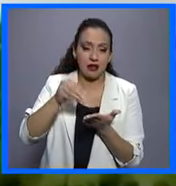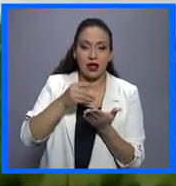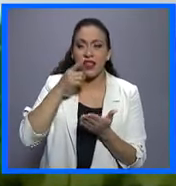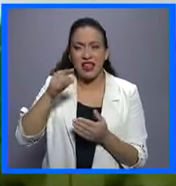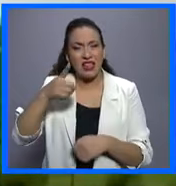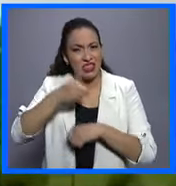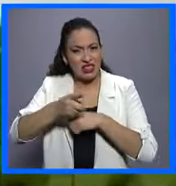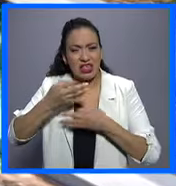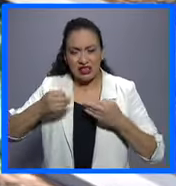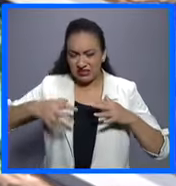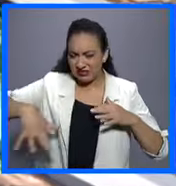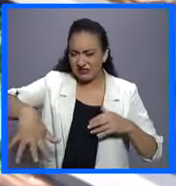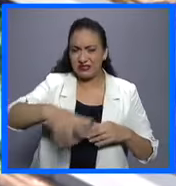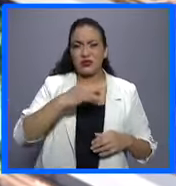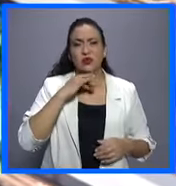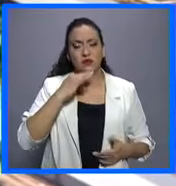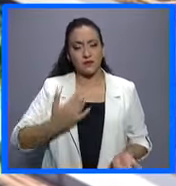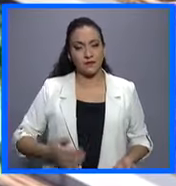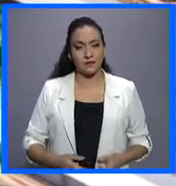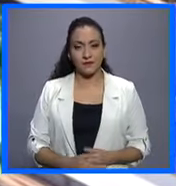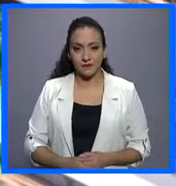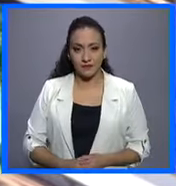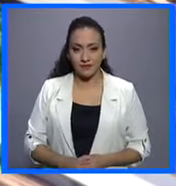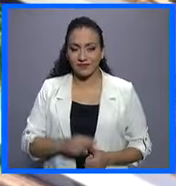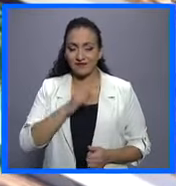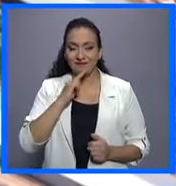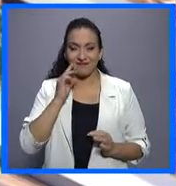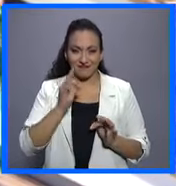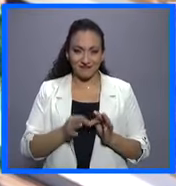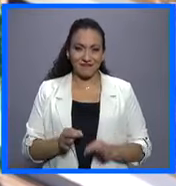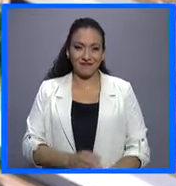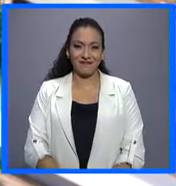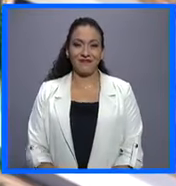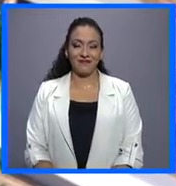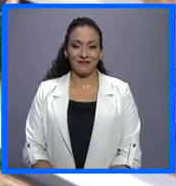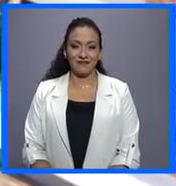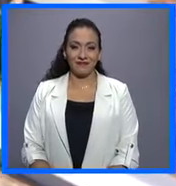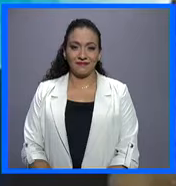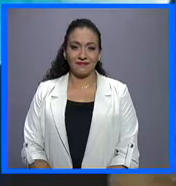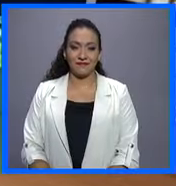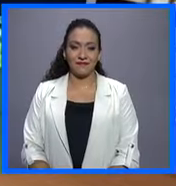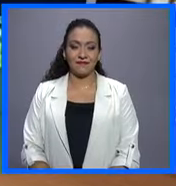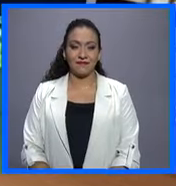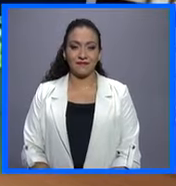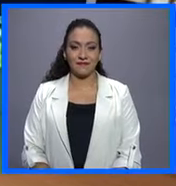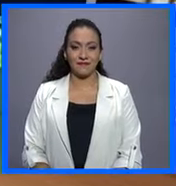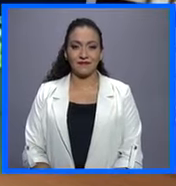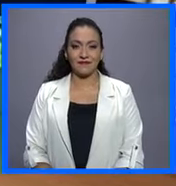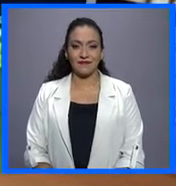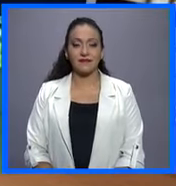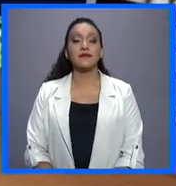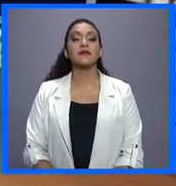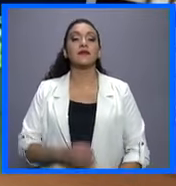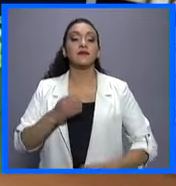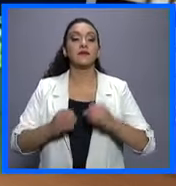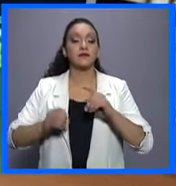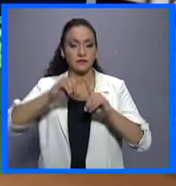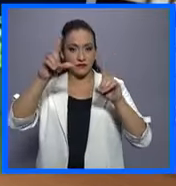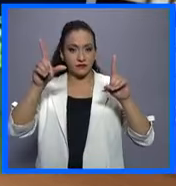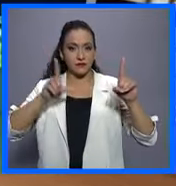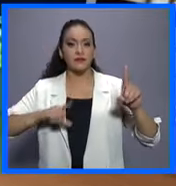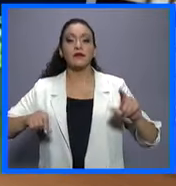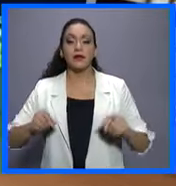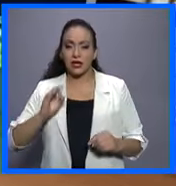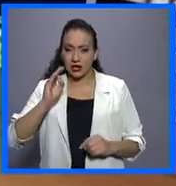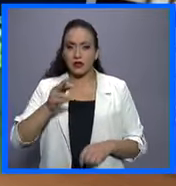por la actividad porcícola. Para Plural TV, Isaac Albarrán Rodríguez. La Suprema Corte admitió